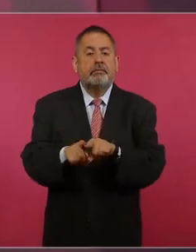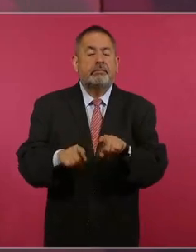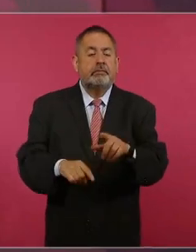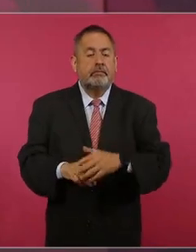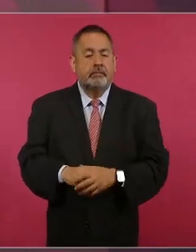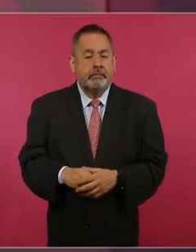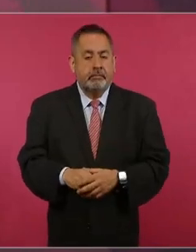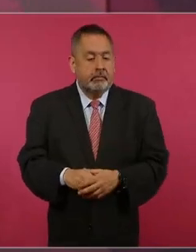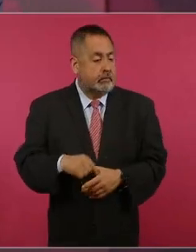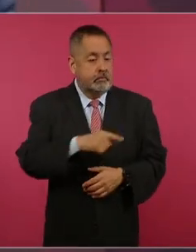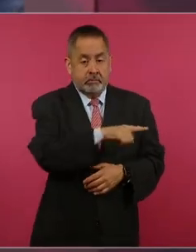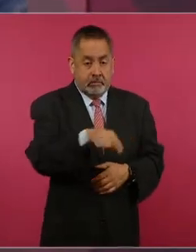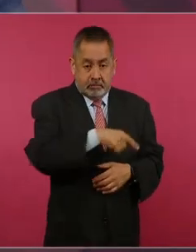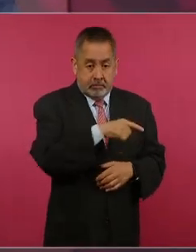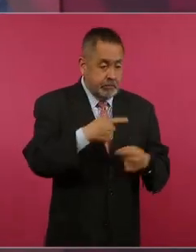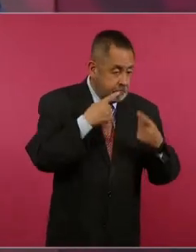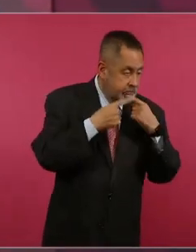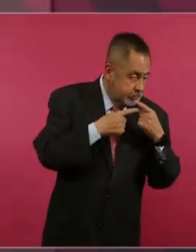aprueban